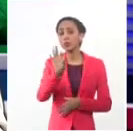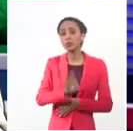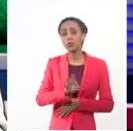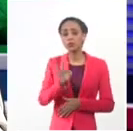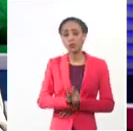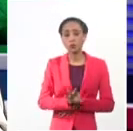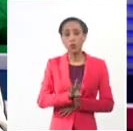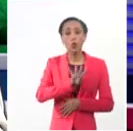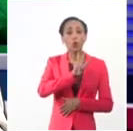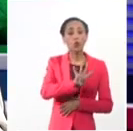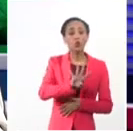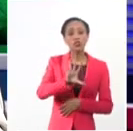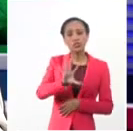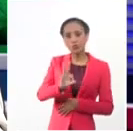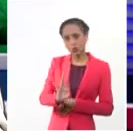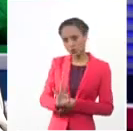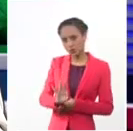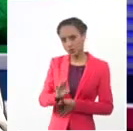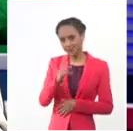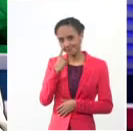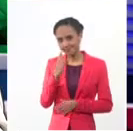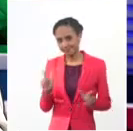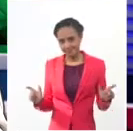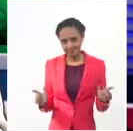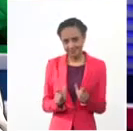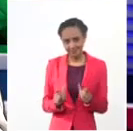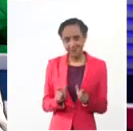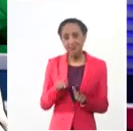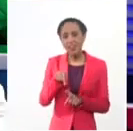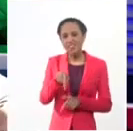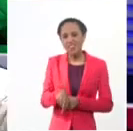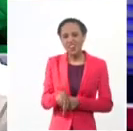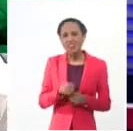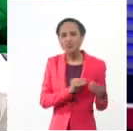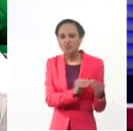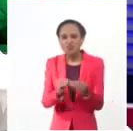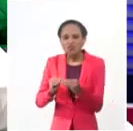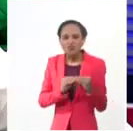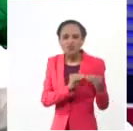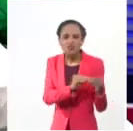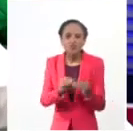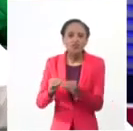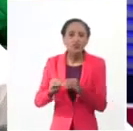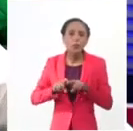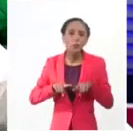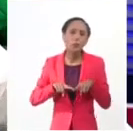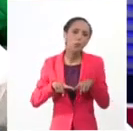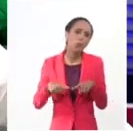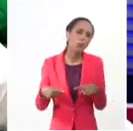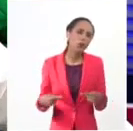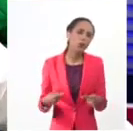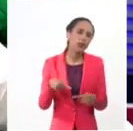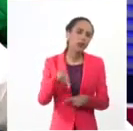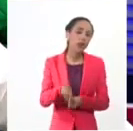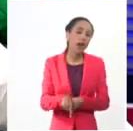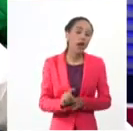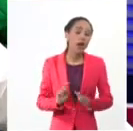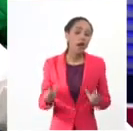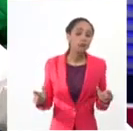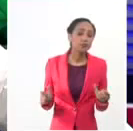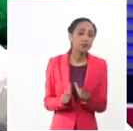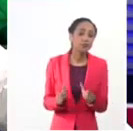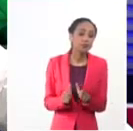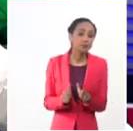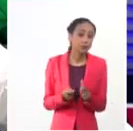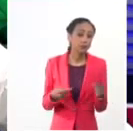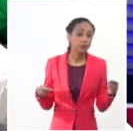458. Esta disminución en la intensidad de la transmisión está condicionada a la reducción